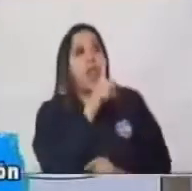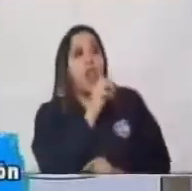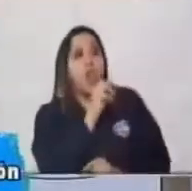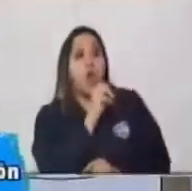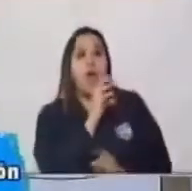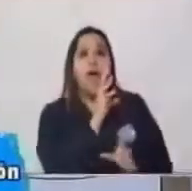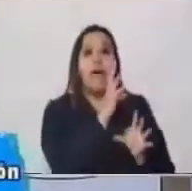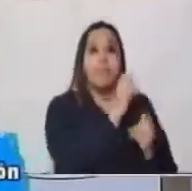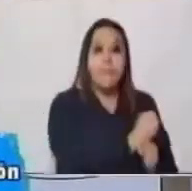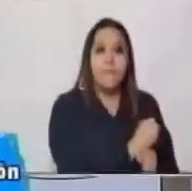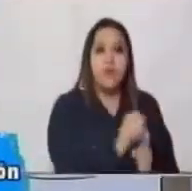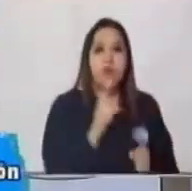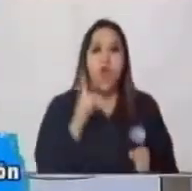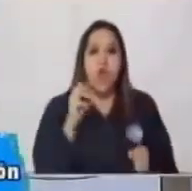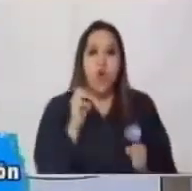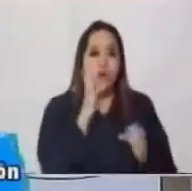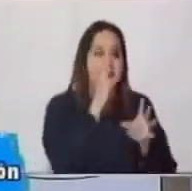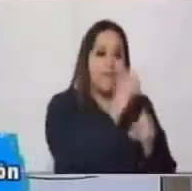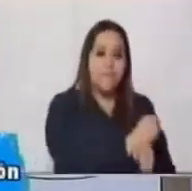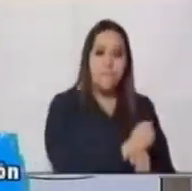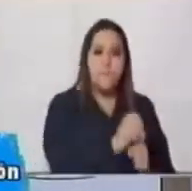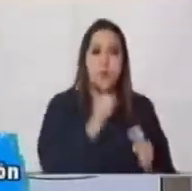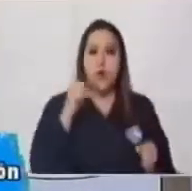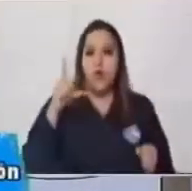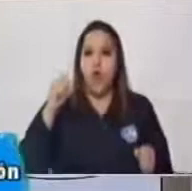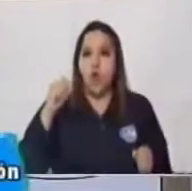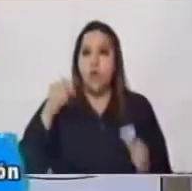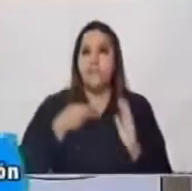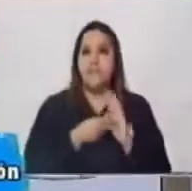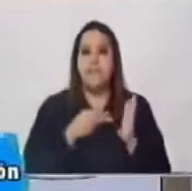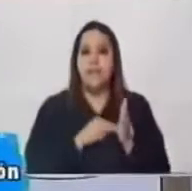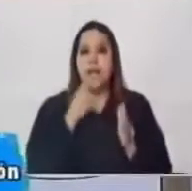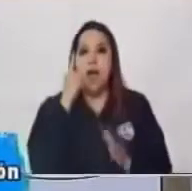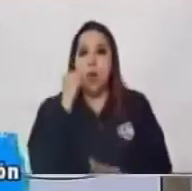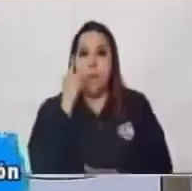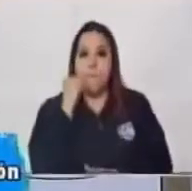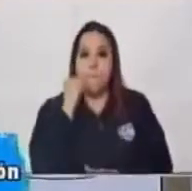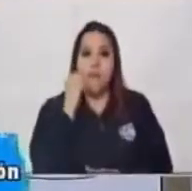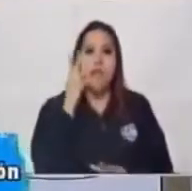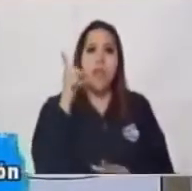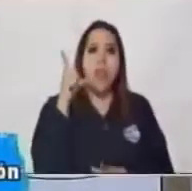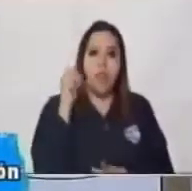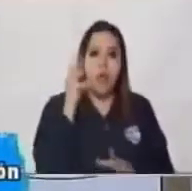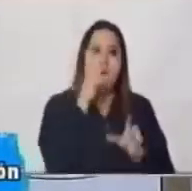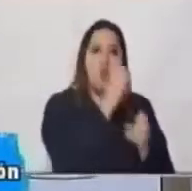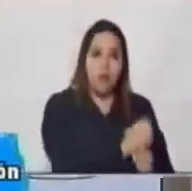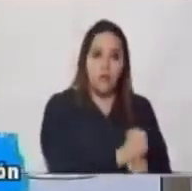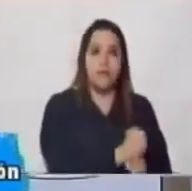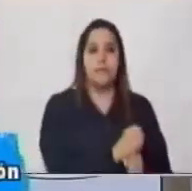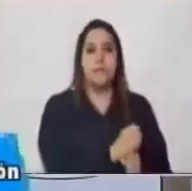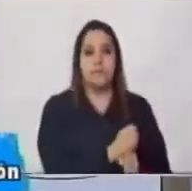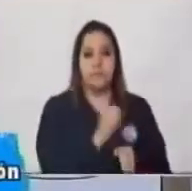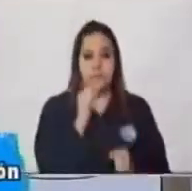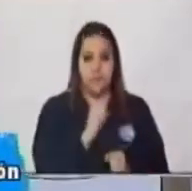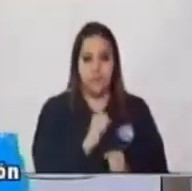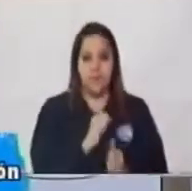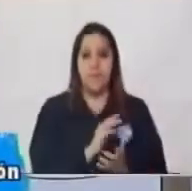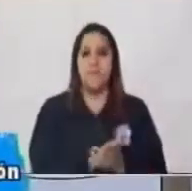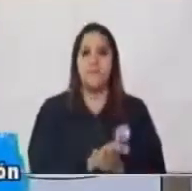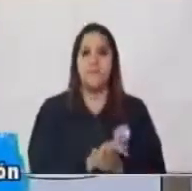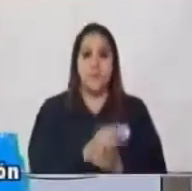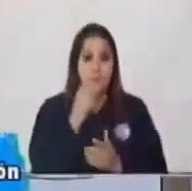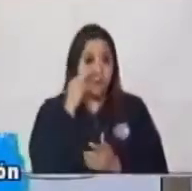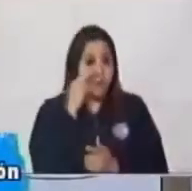los o la. En este caso, ¿qué pronombre utilizamos? Es pescador, lo atrapó. ¿Te